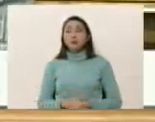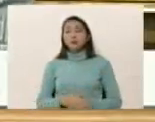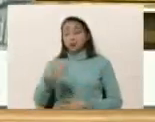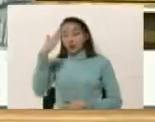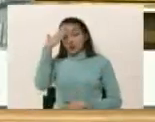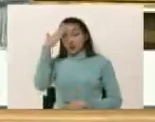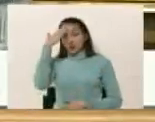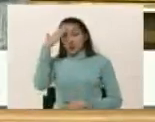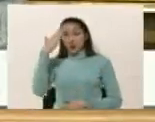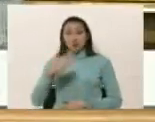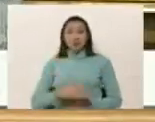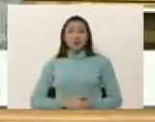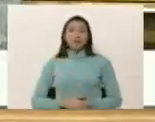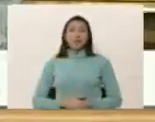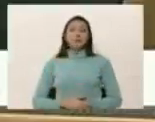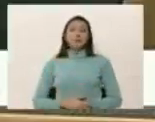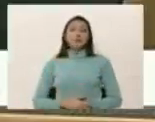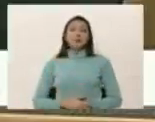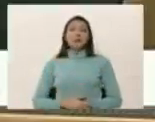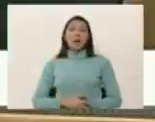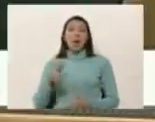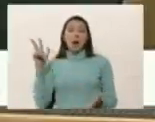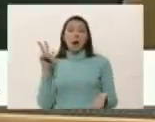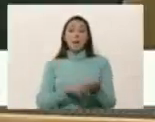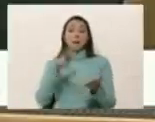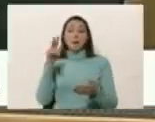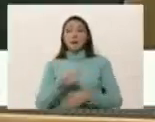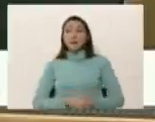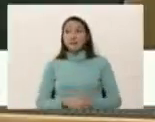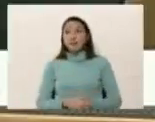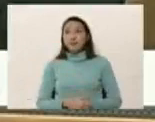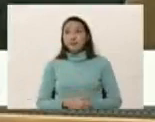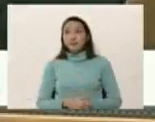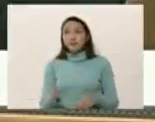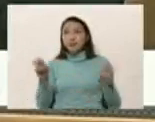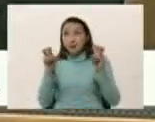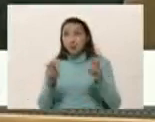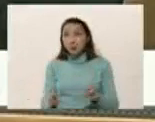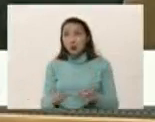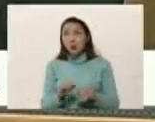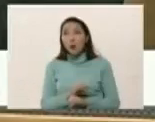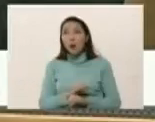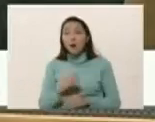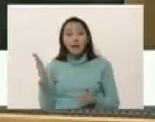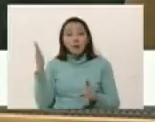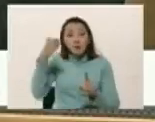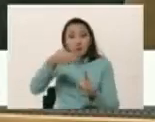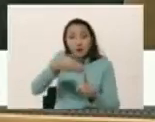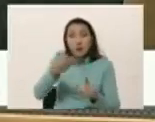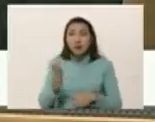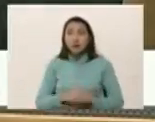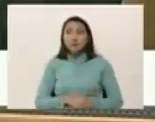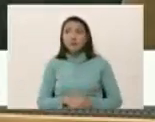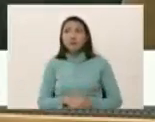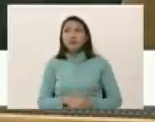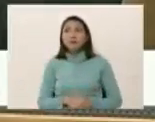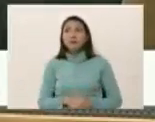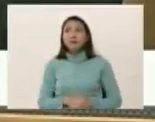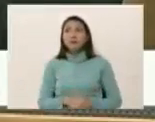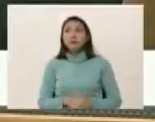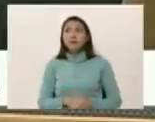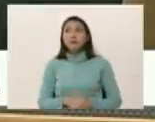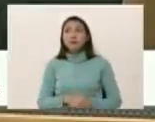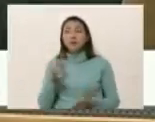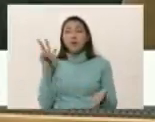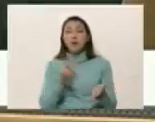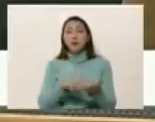uno de los serviciones se considera aprobado siguiente epígrafe finalidad en consideración el epígrafe aprobado